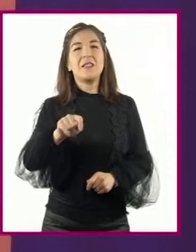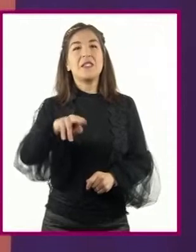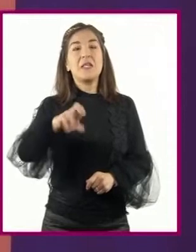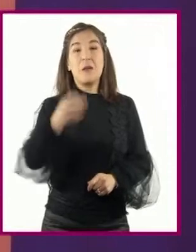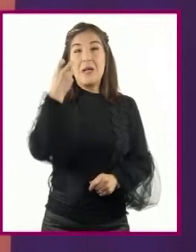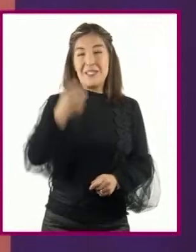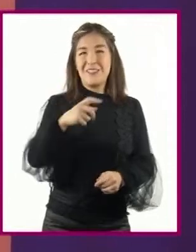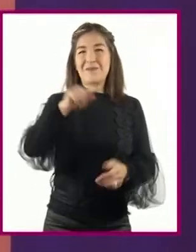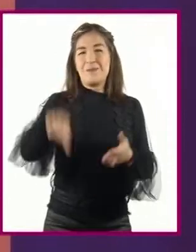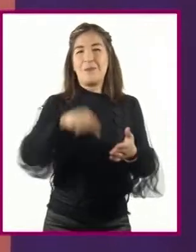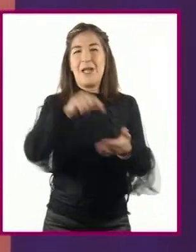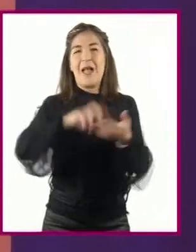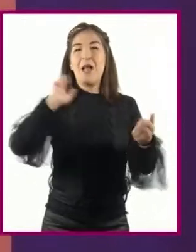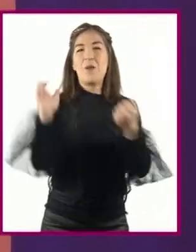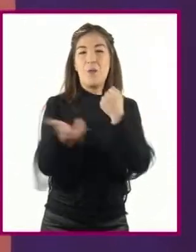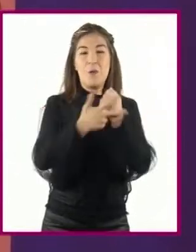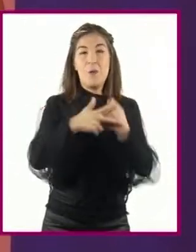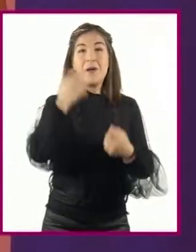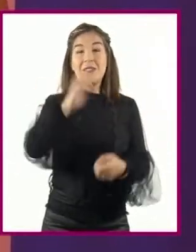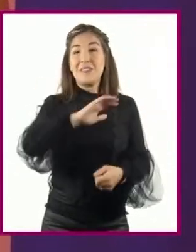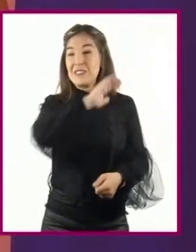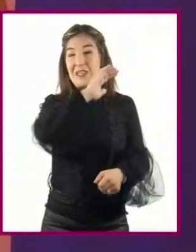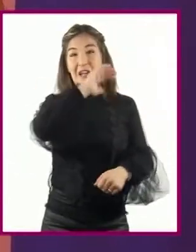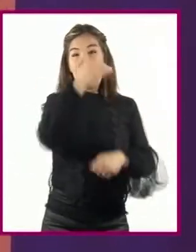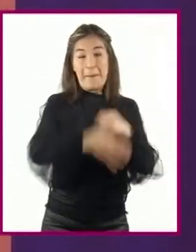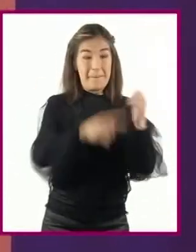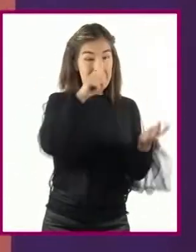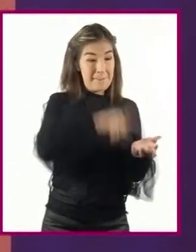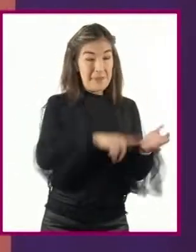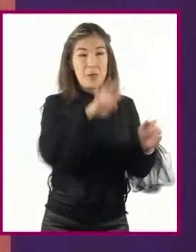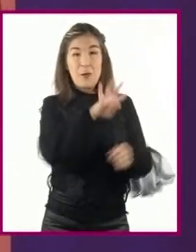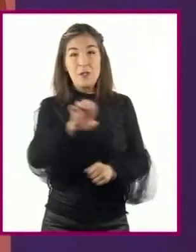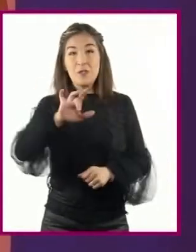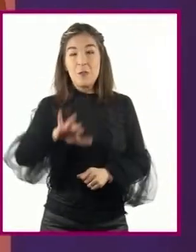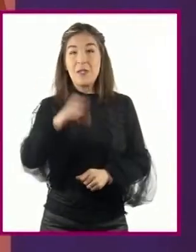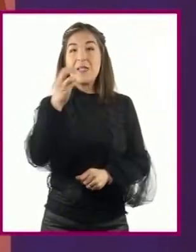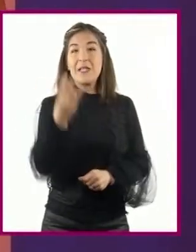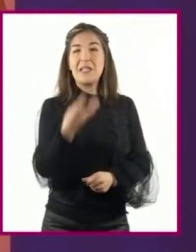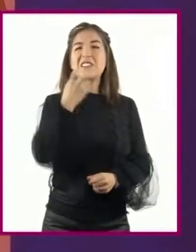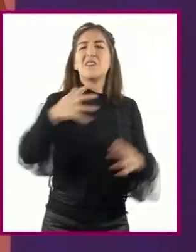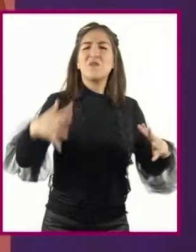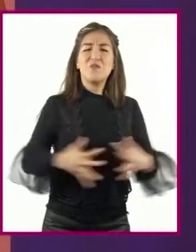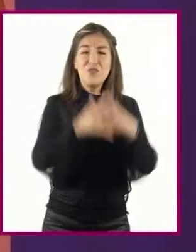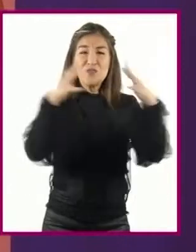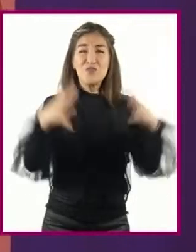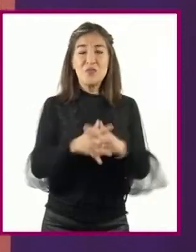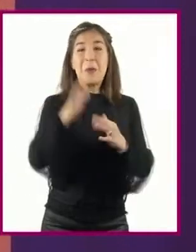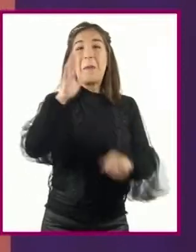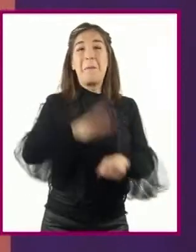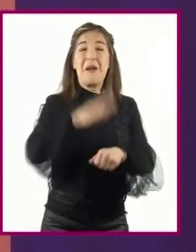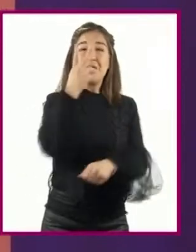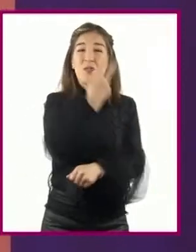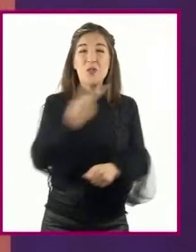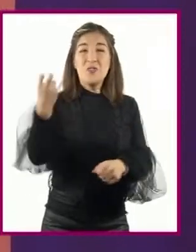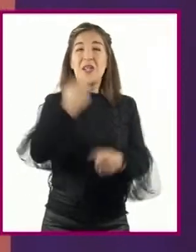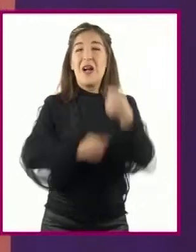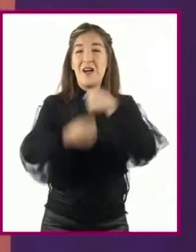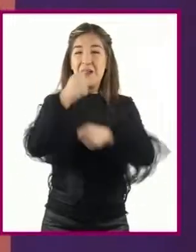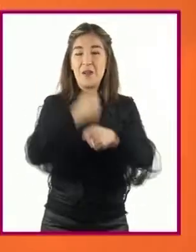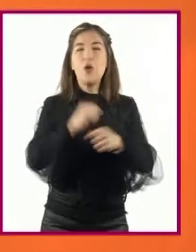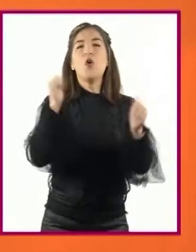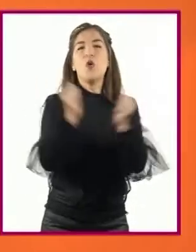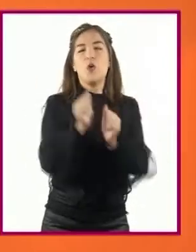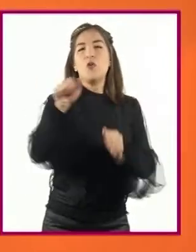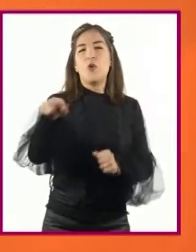Constantinopla en 1453, que había estado en guerra durante más de 200 años contra los